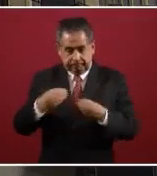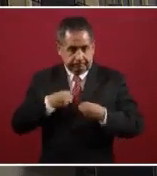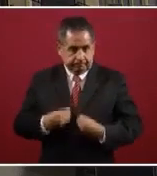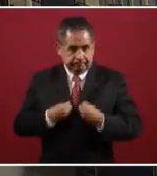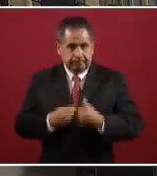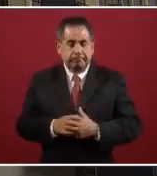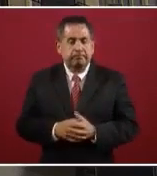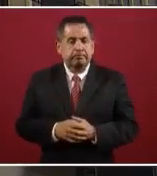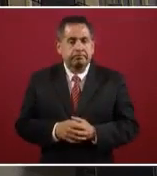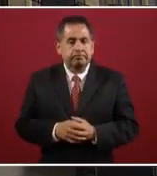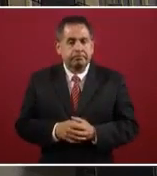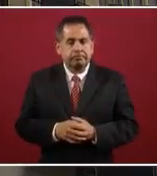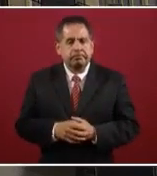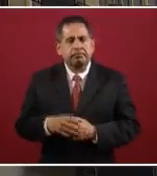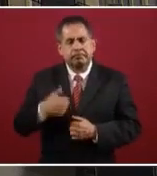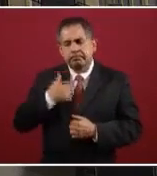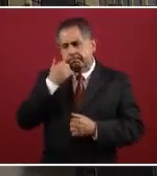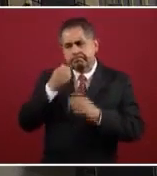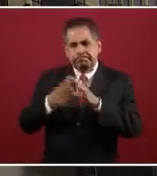Quisimos que fuese así,